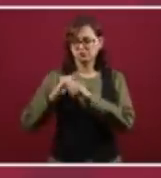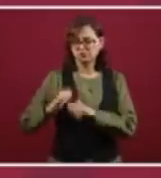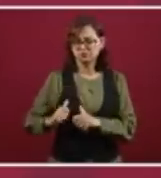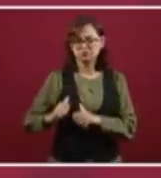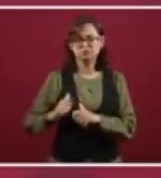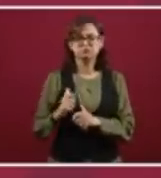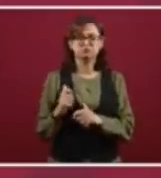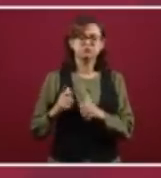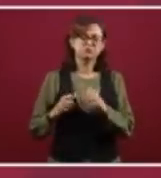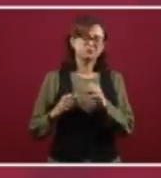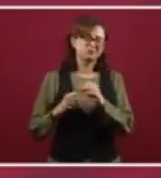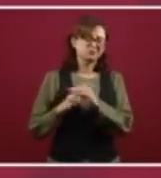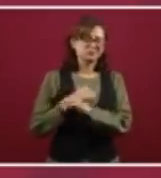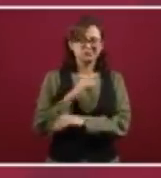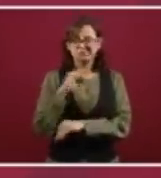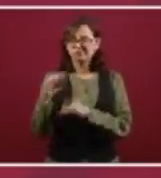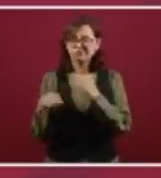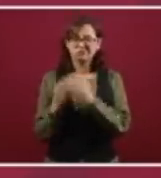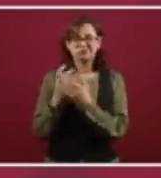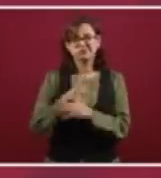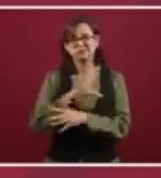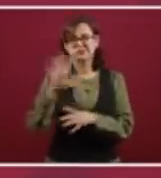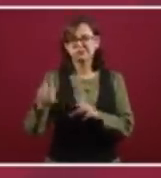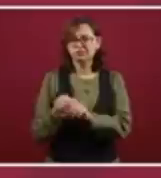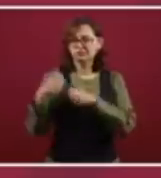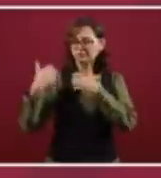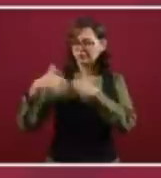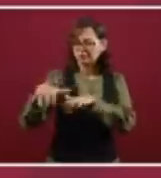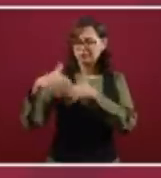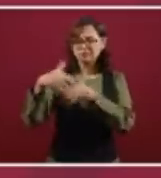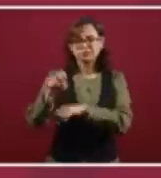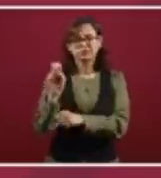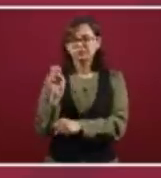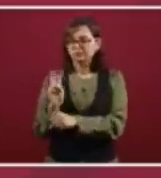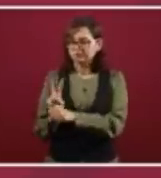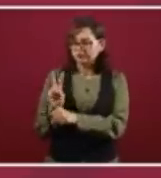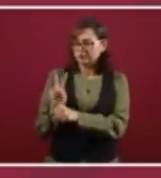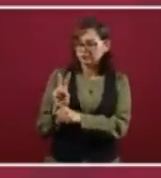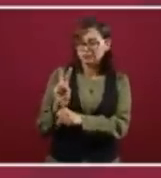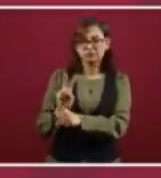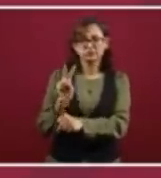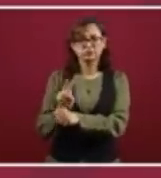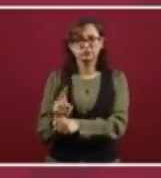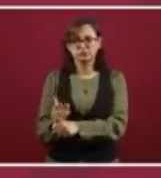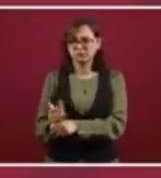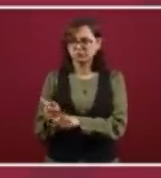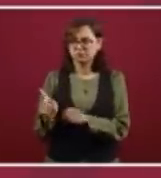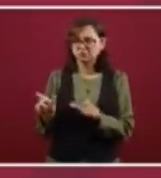toda esta manifestación, sin impedirla, desde luego,